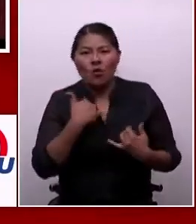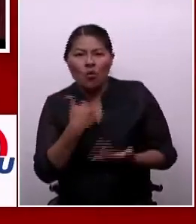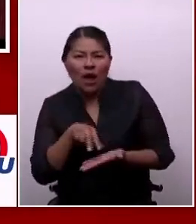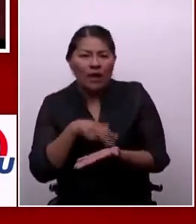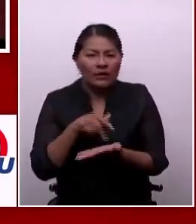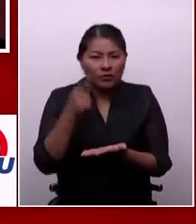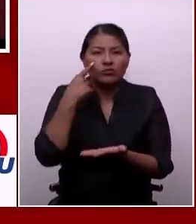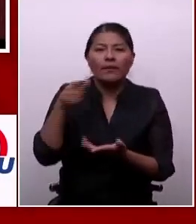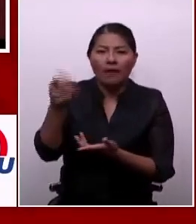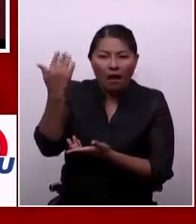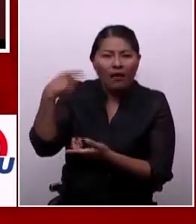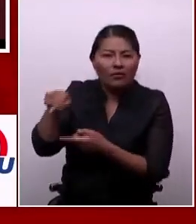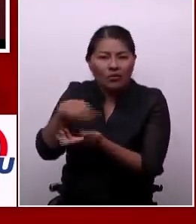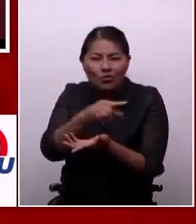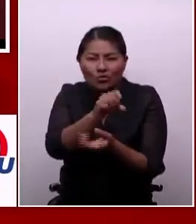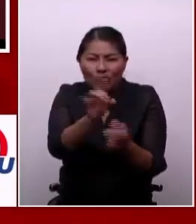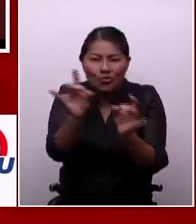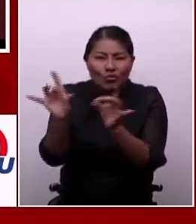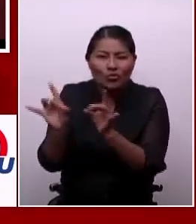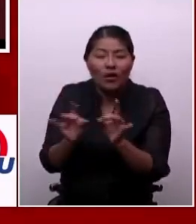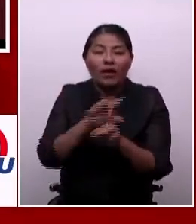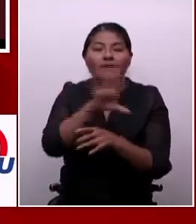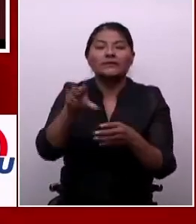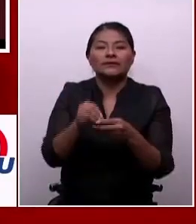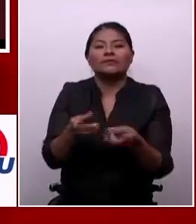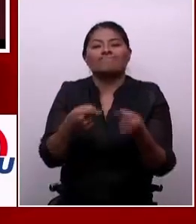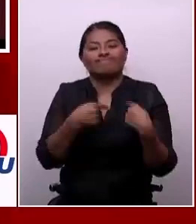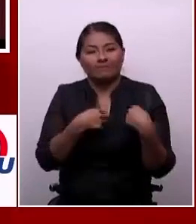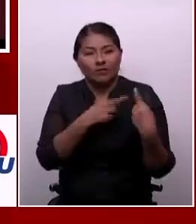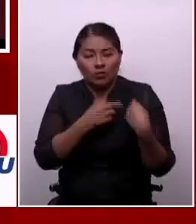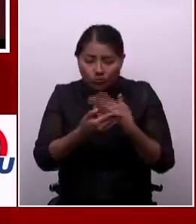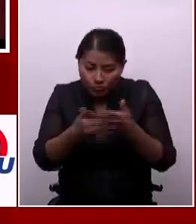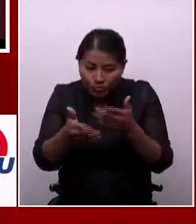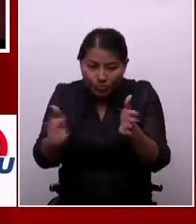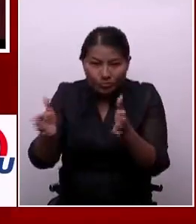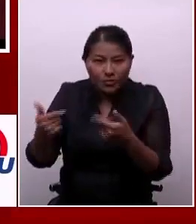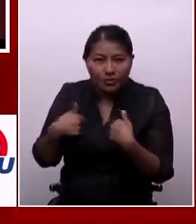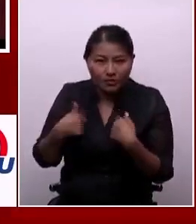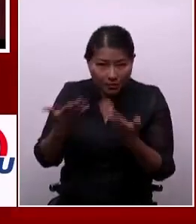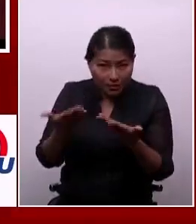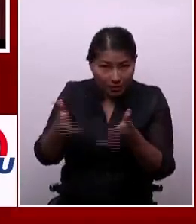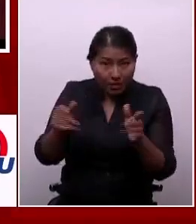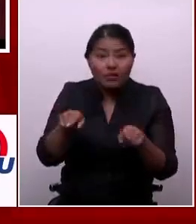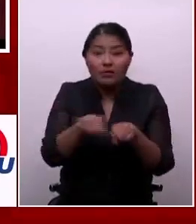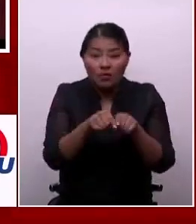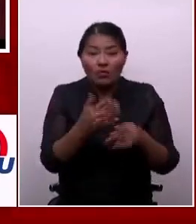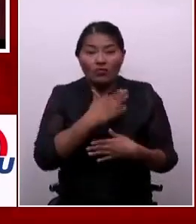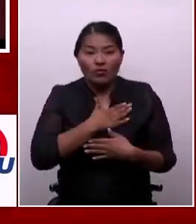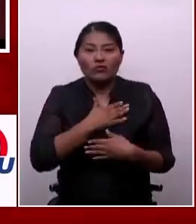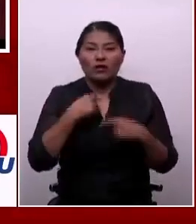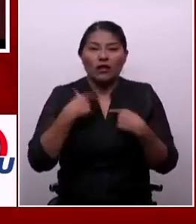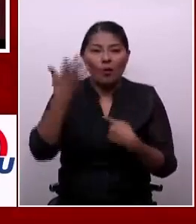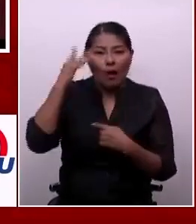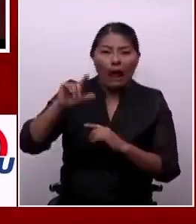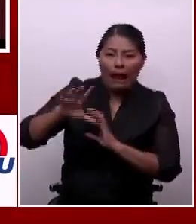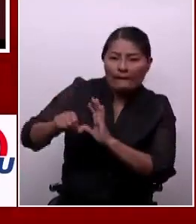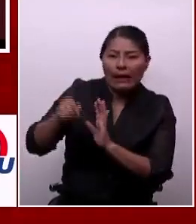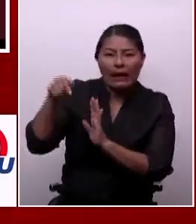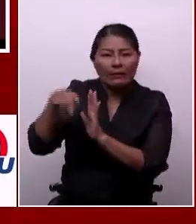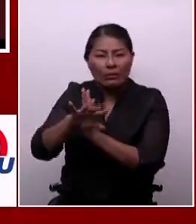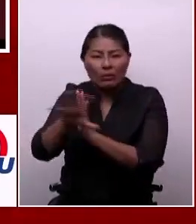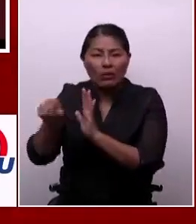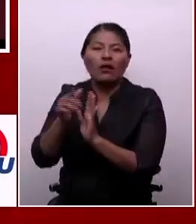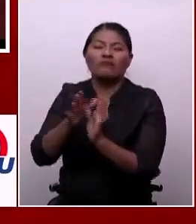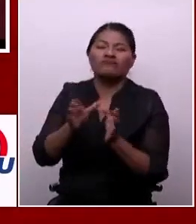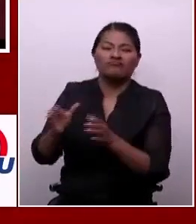he podido compartir con ellos para que esta forma hagan uso de los espacios espacios públicos y le ganemos terreno a los delincuentes Asimismo hablando